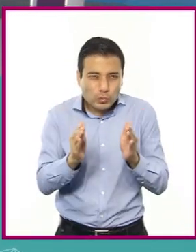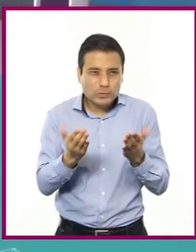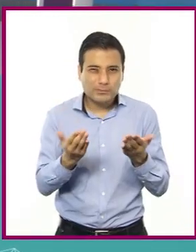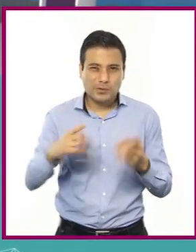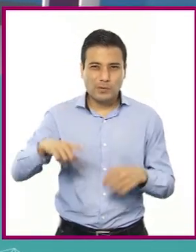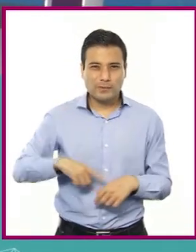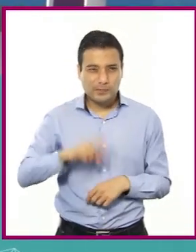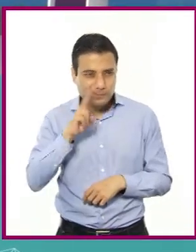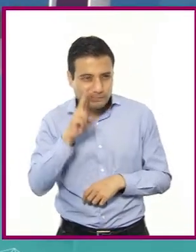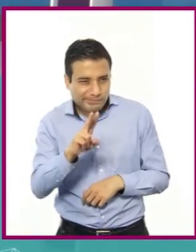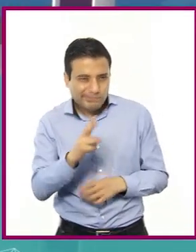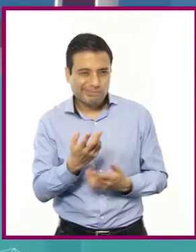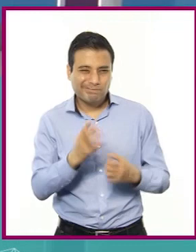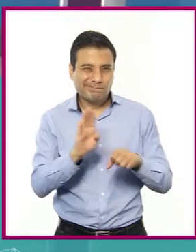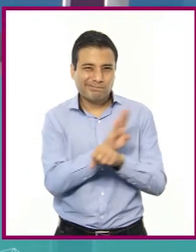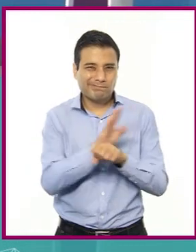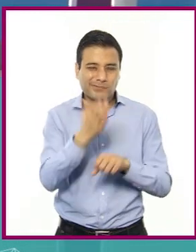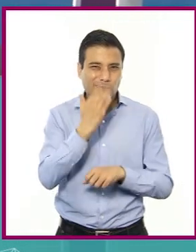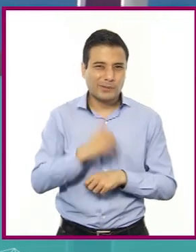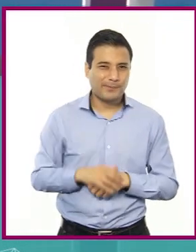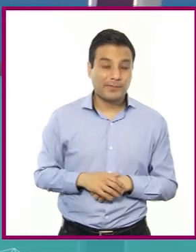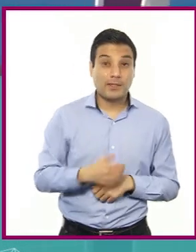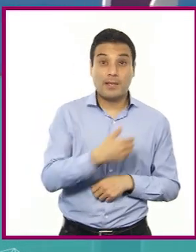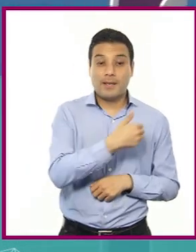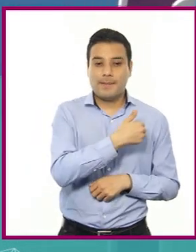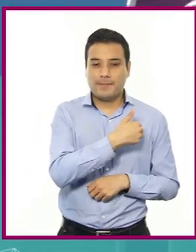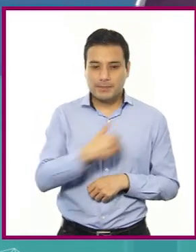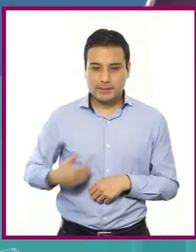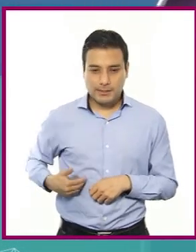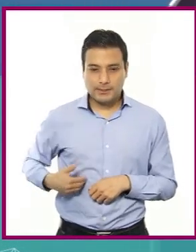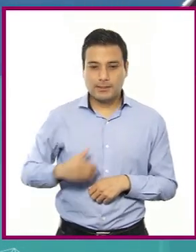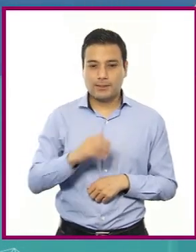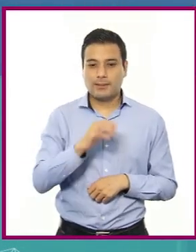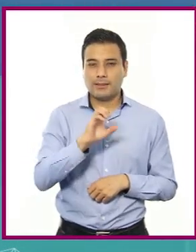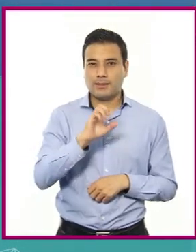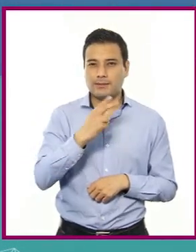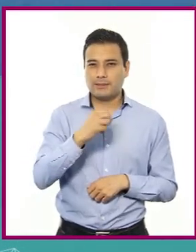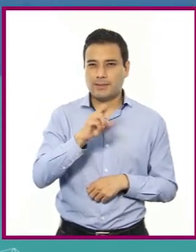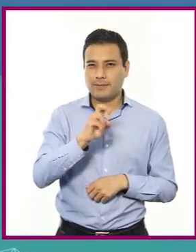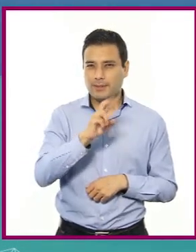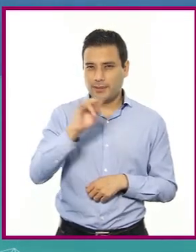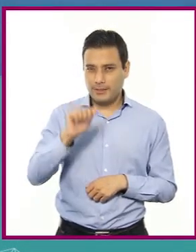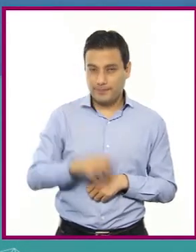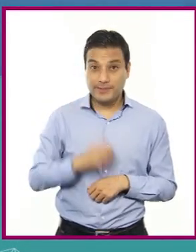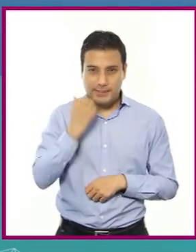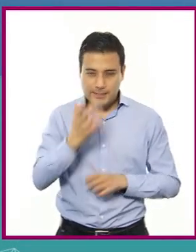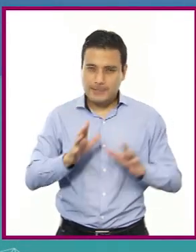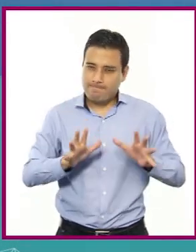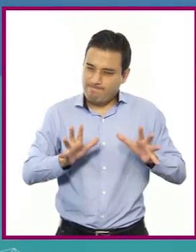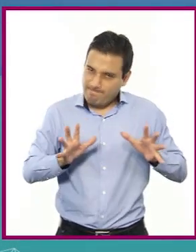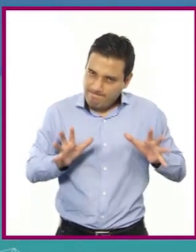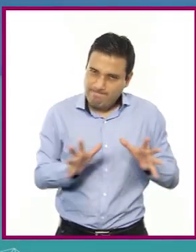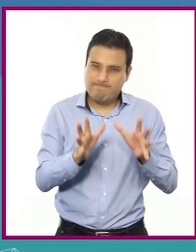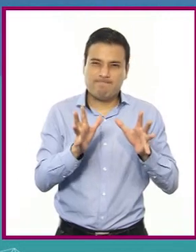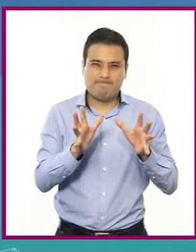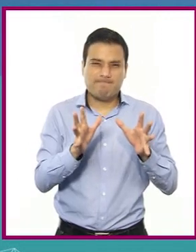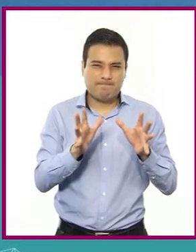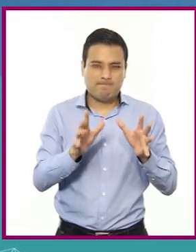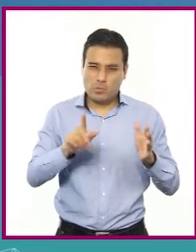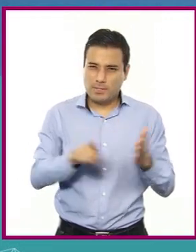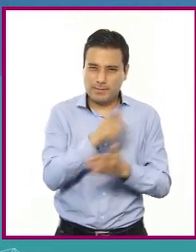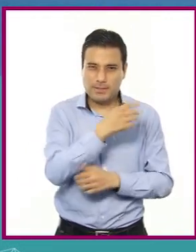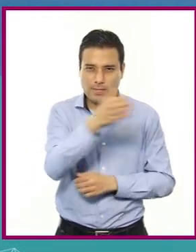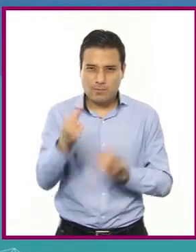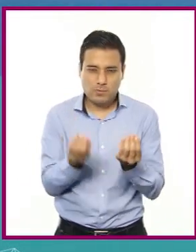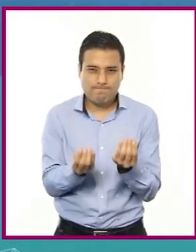Con el gobierno de Luis Echeverría, se intentó reactivar la productividad dando impulso a la colectivización